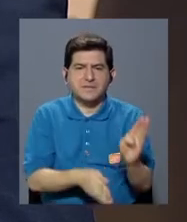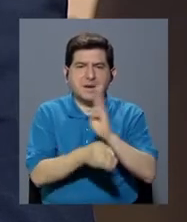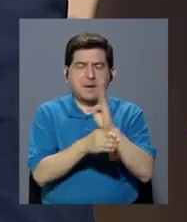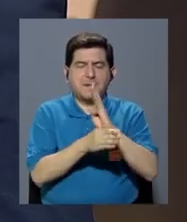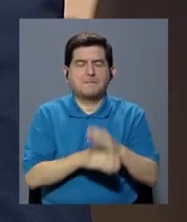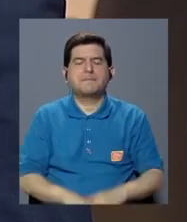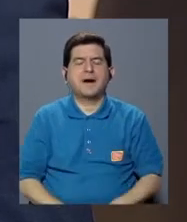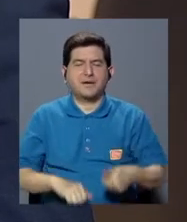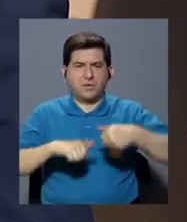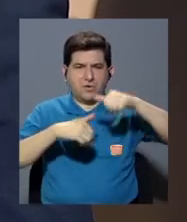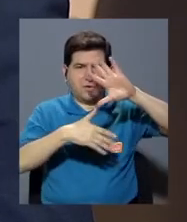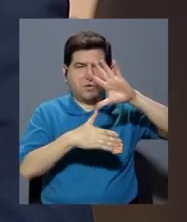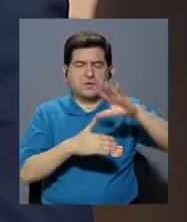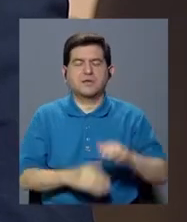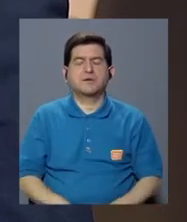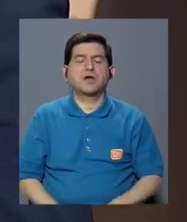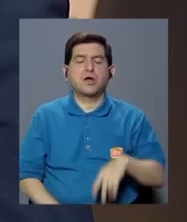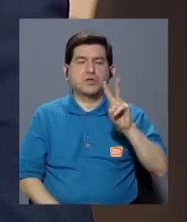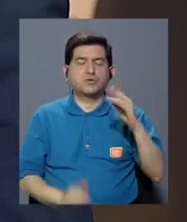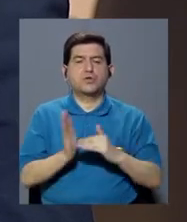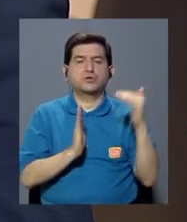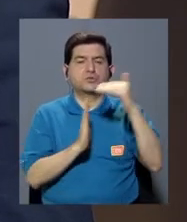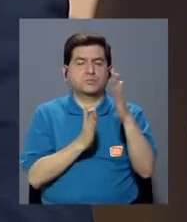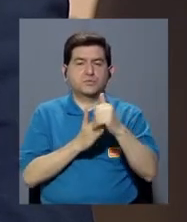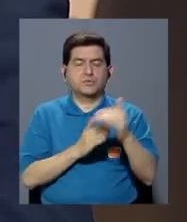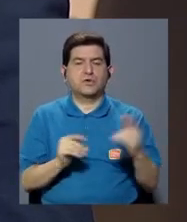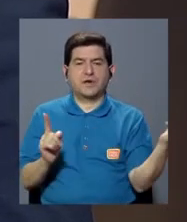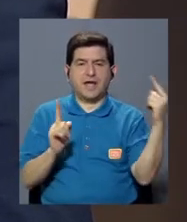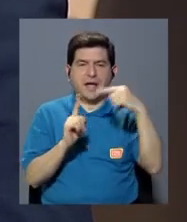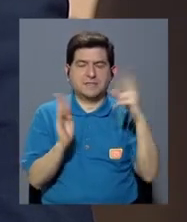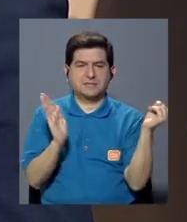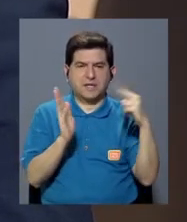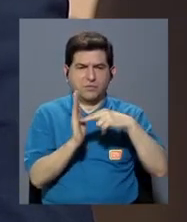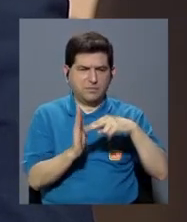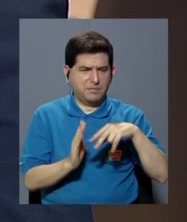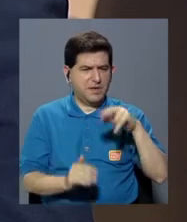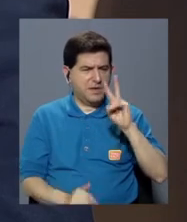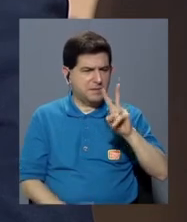con el Banco Interamericano por $2 millones para establecer hasta el